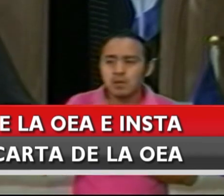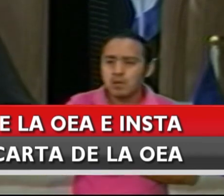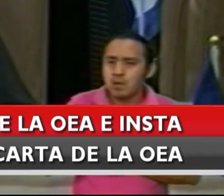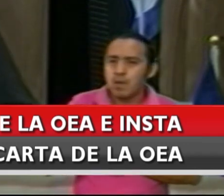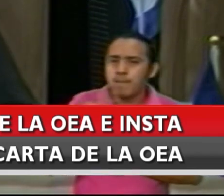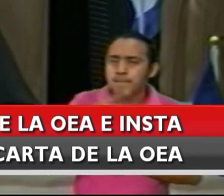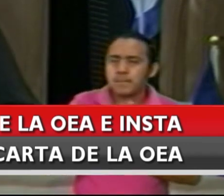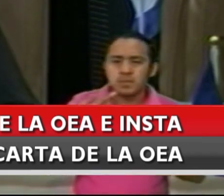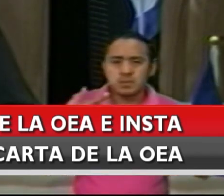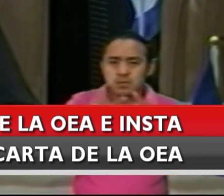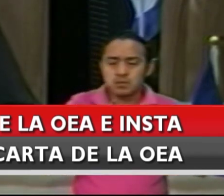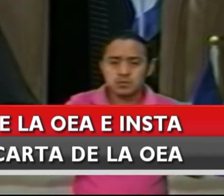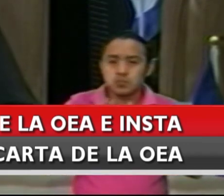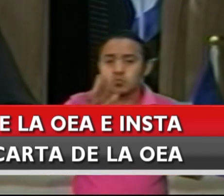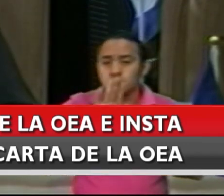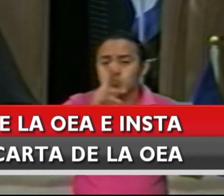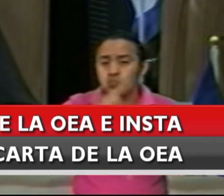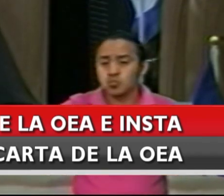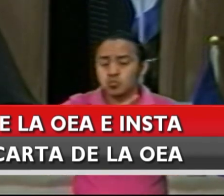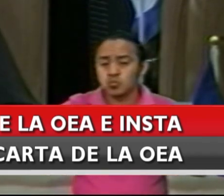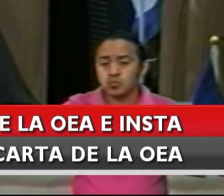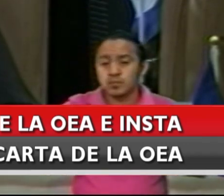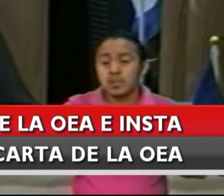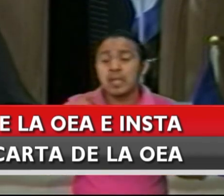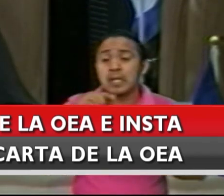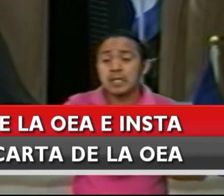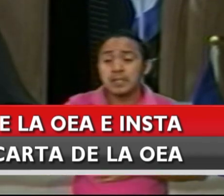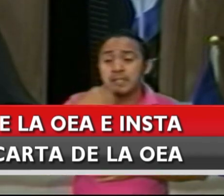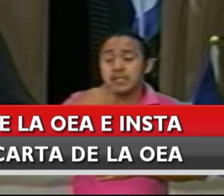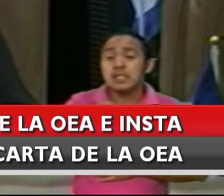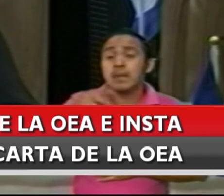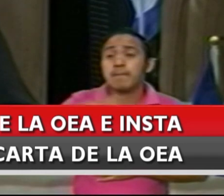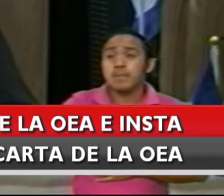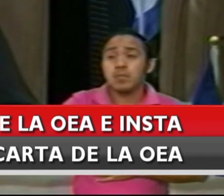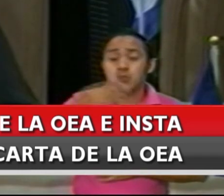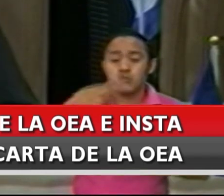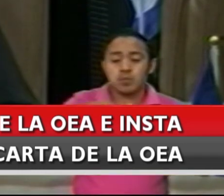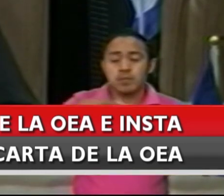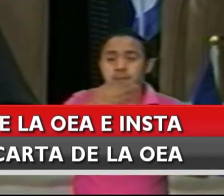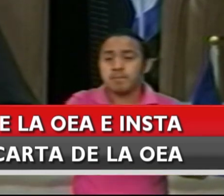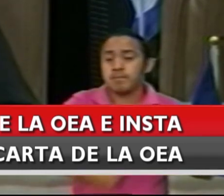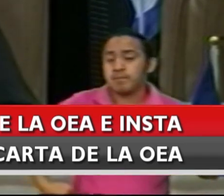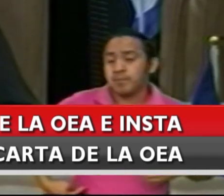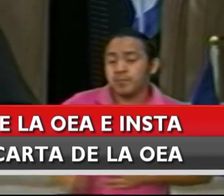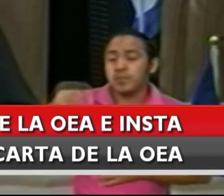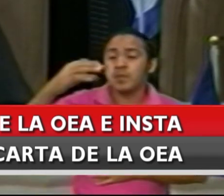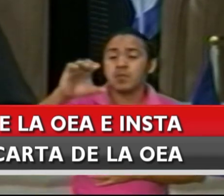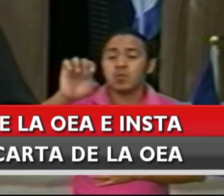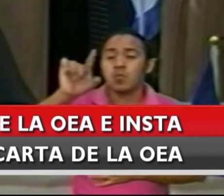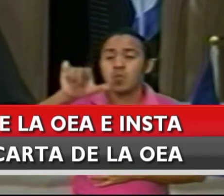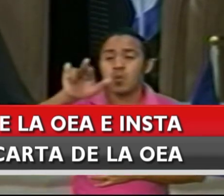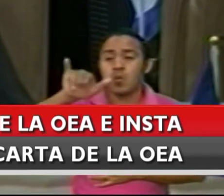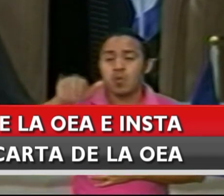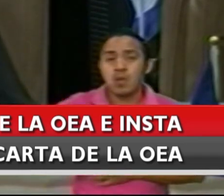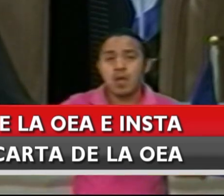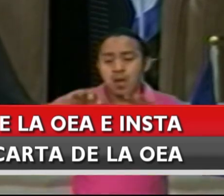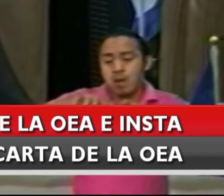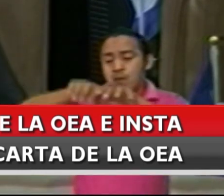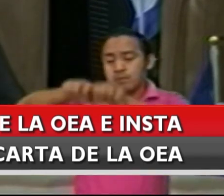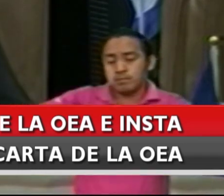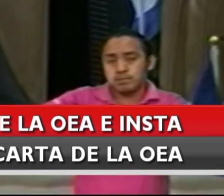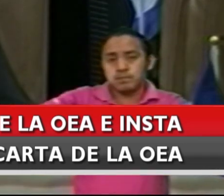imperio su nombre de Ministerio de Colonias, para someter a